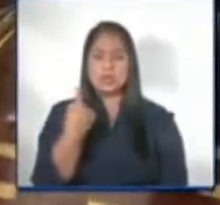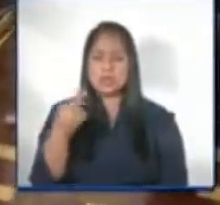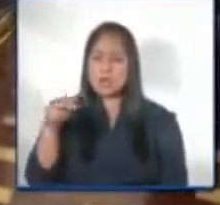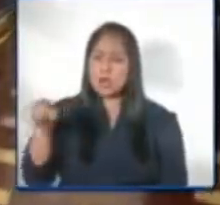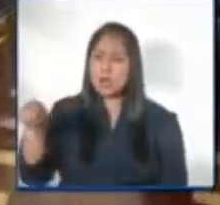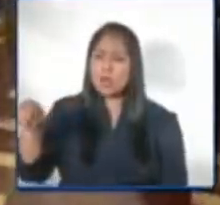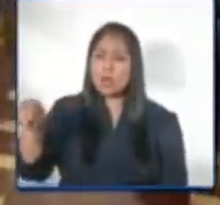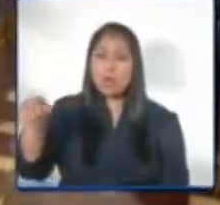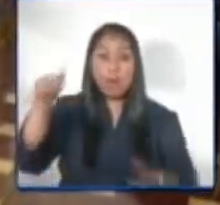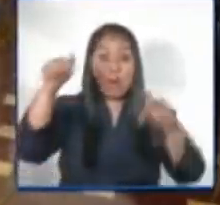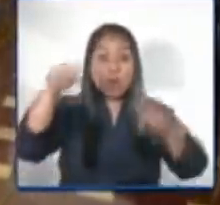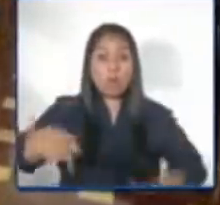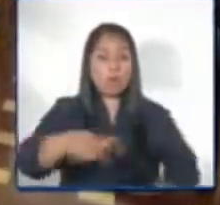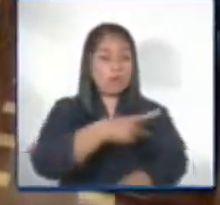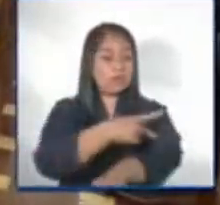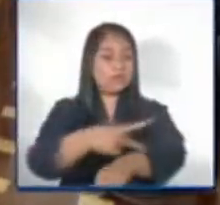Y oí la historia,